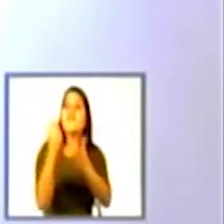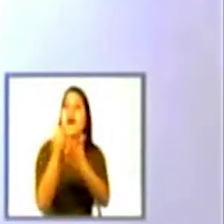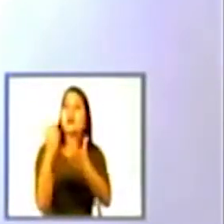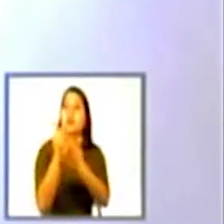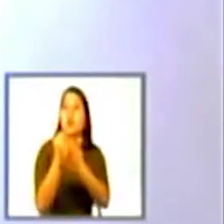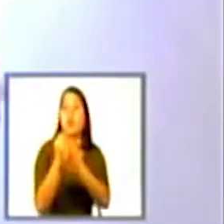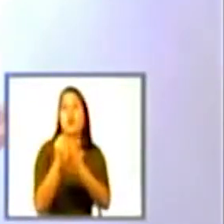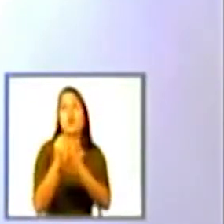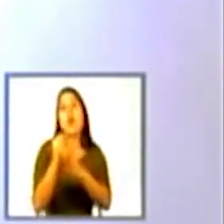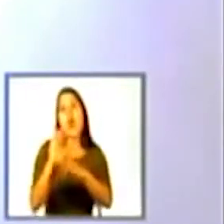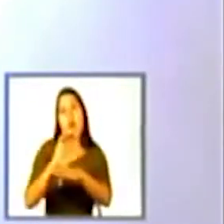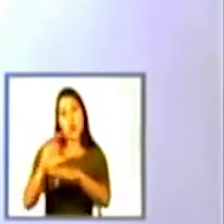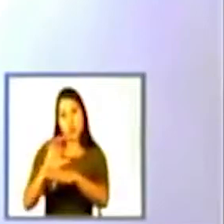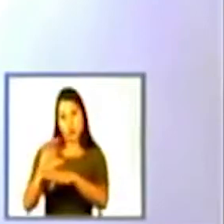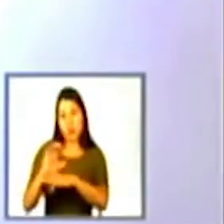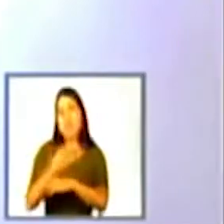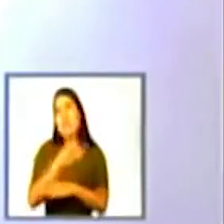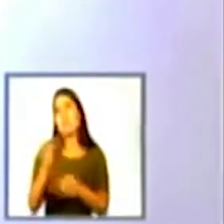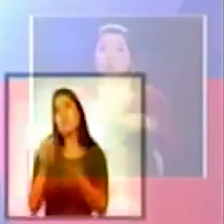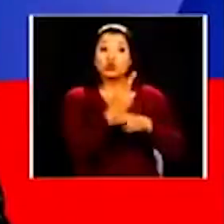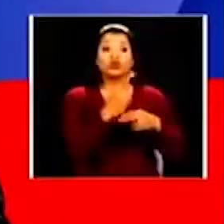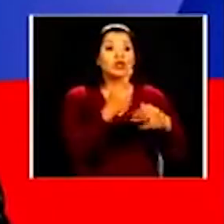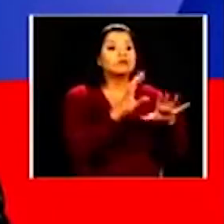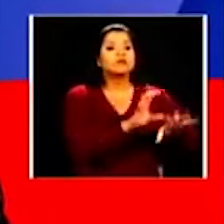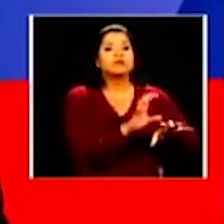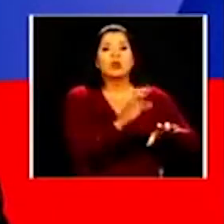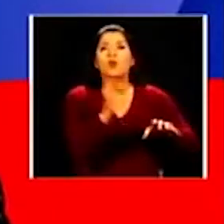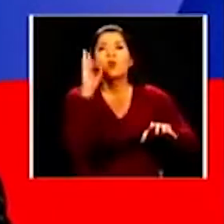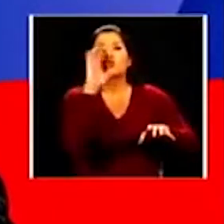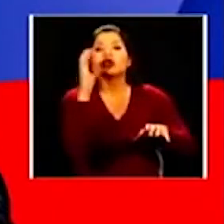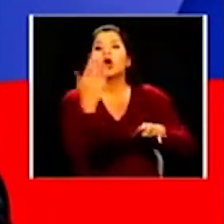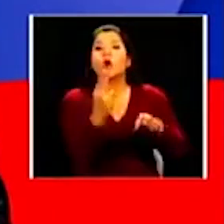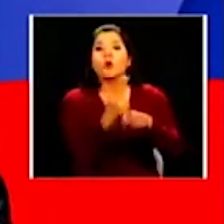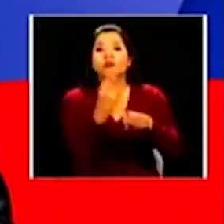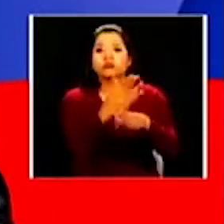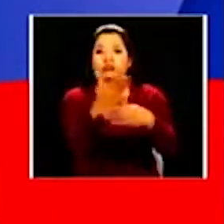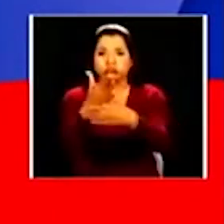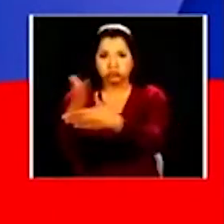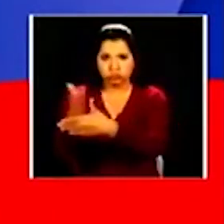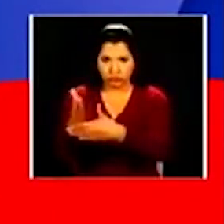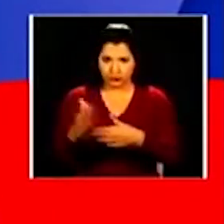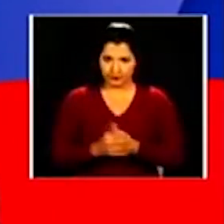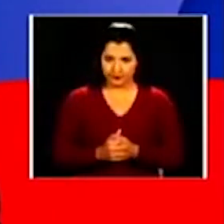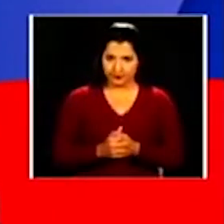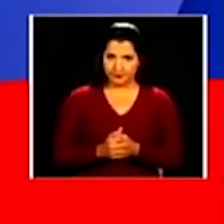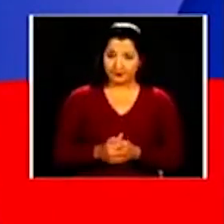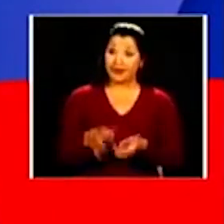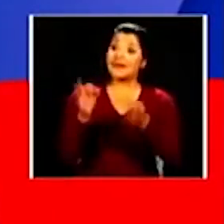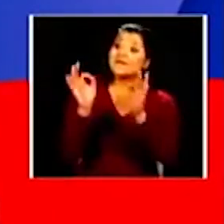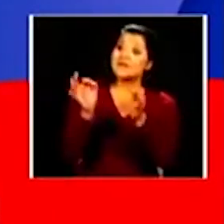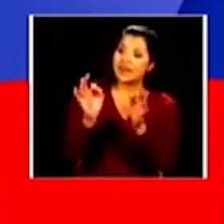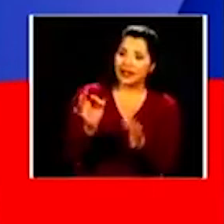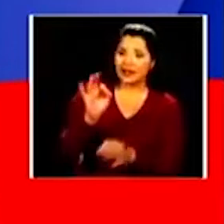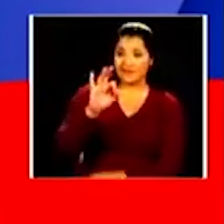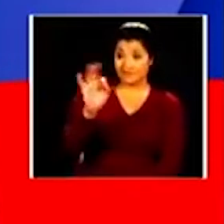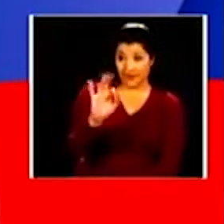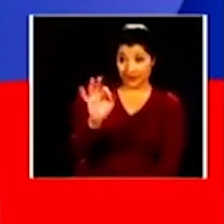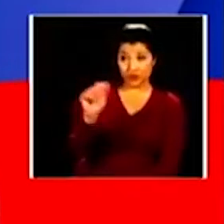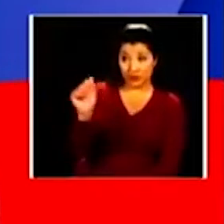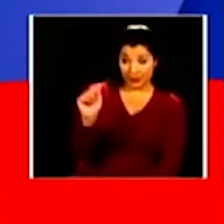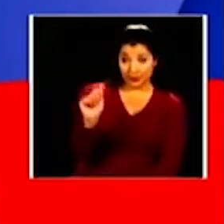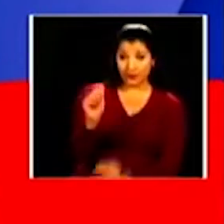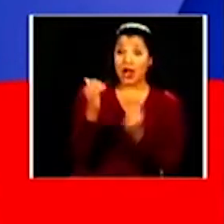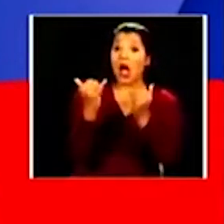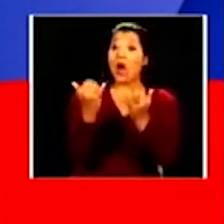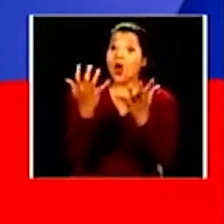al pago de deuda pública, entre muchas otras cosas también, por supuesto. Muy bien, don Fabricio, vamos a pedirle que a continuación, hasta un